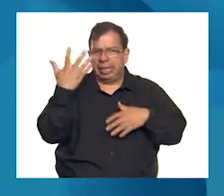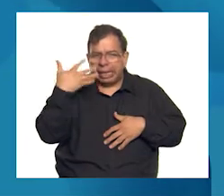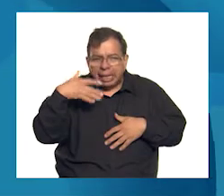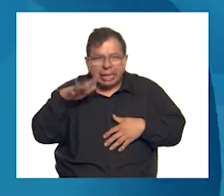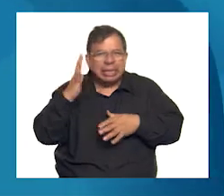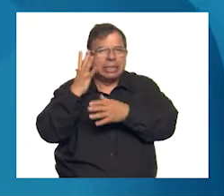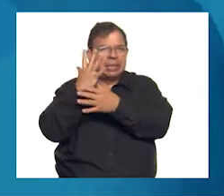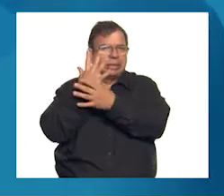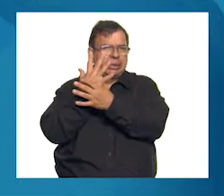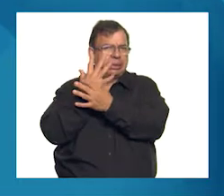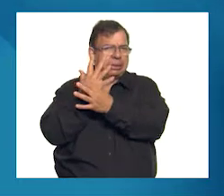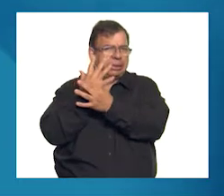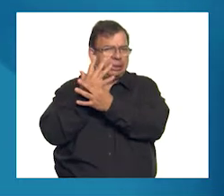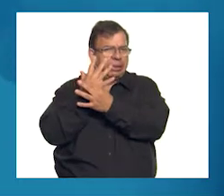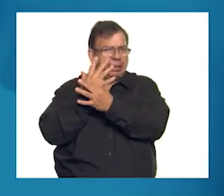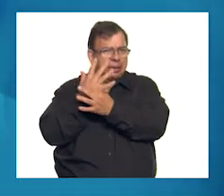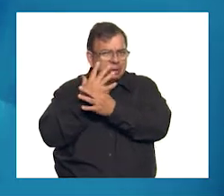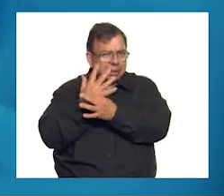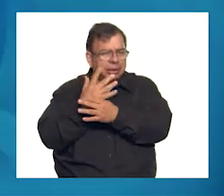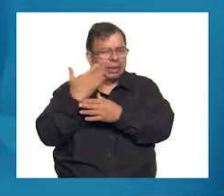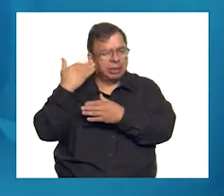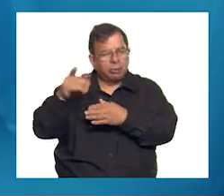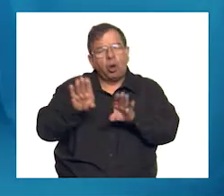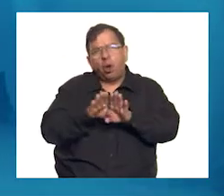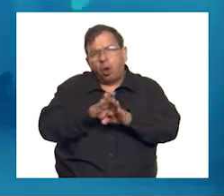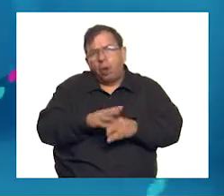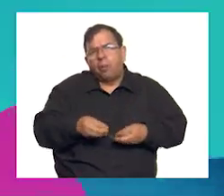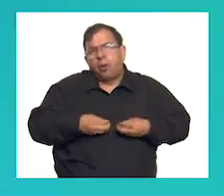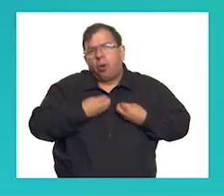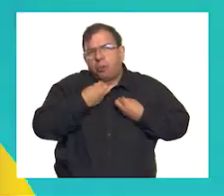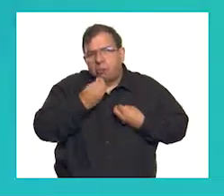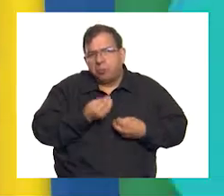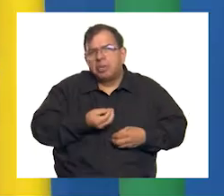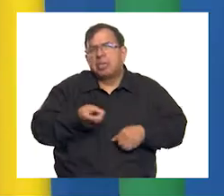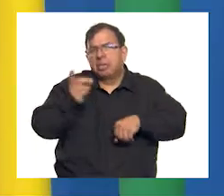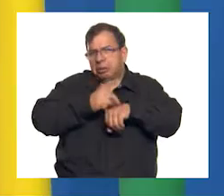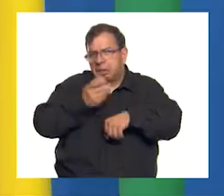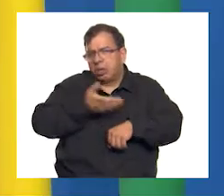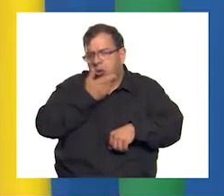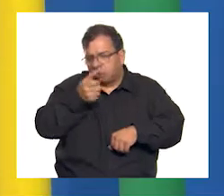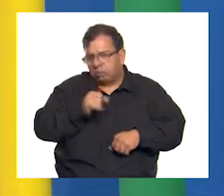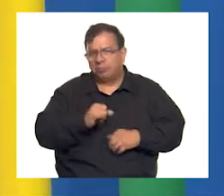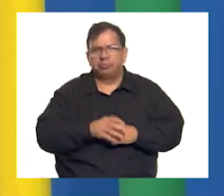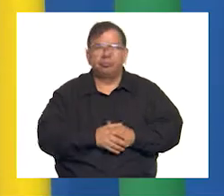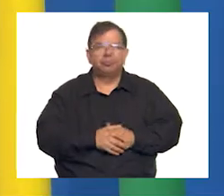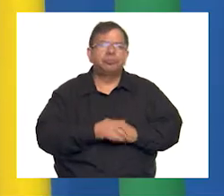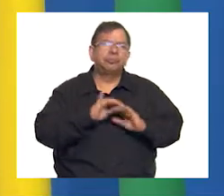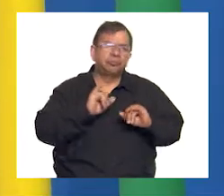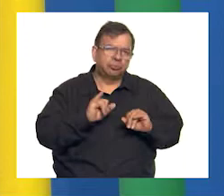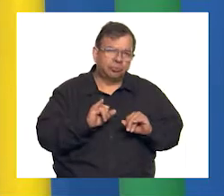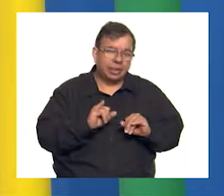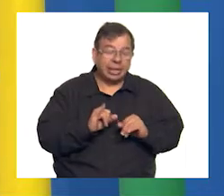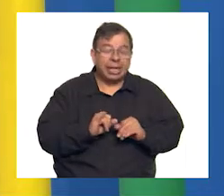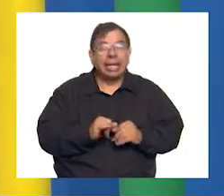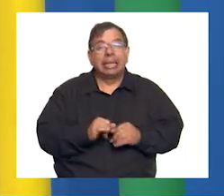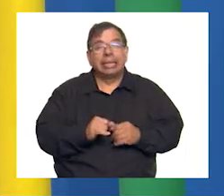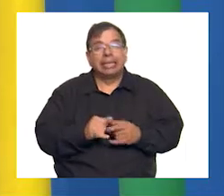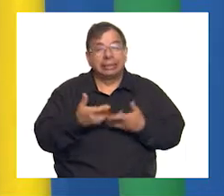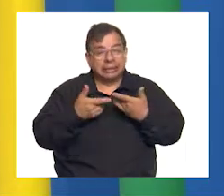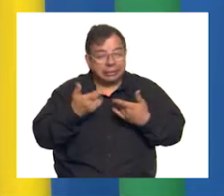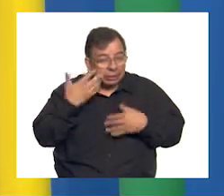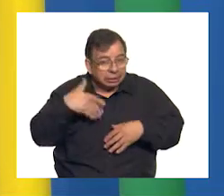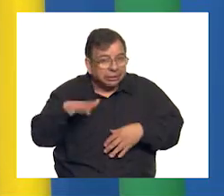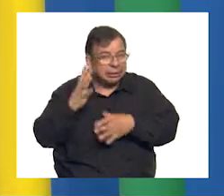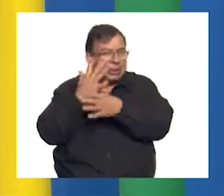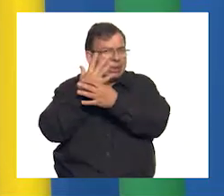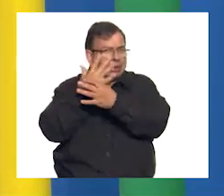la época como un reflejo de la vida cotidiana. Exacto. Vamos a hablar de las leyendas de la Nueva España, porque gracias